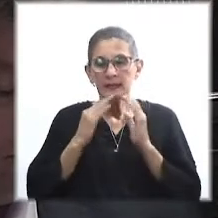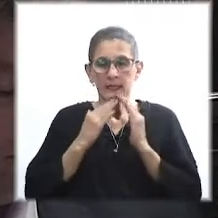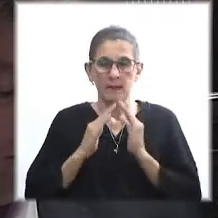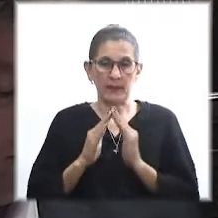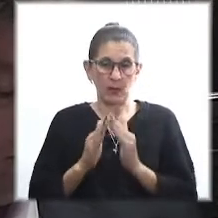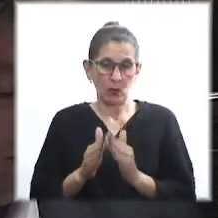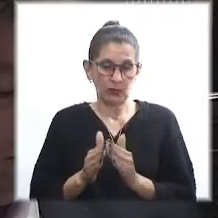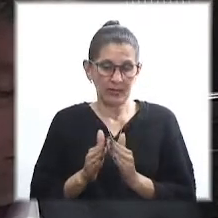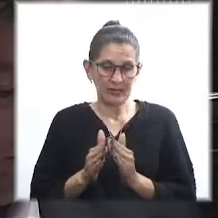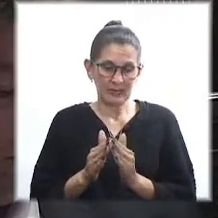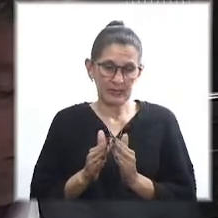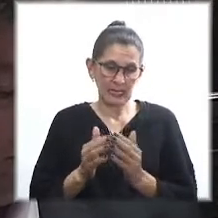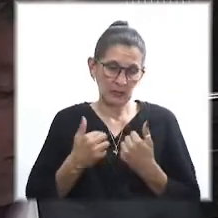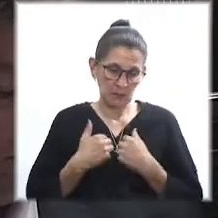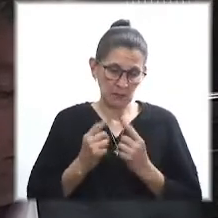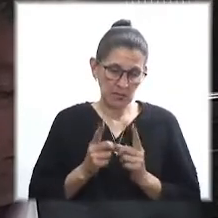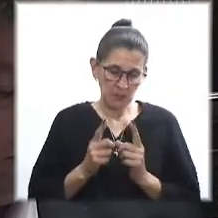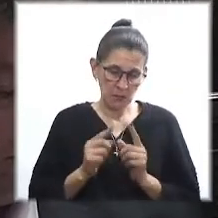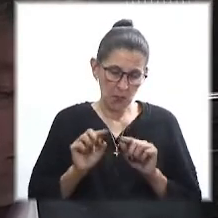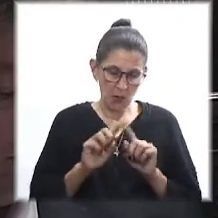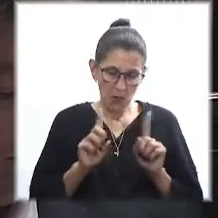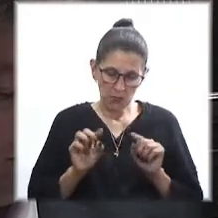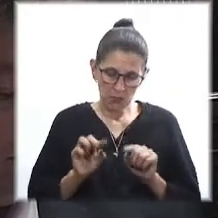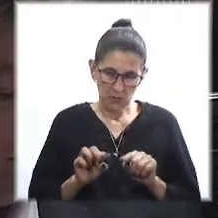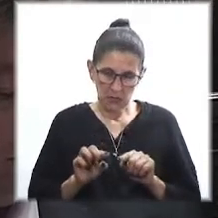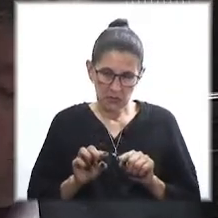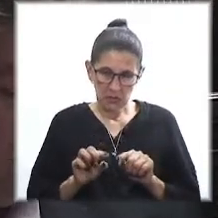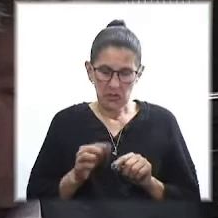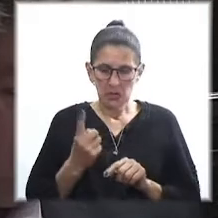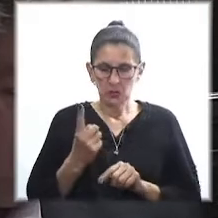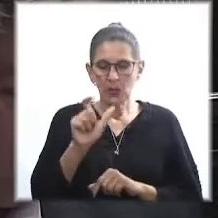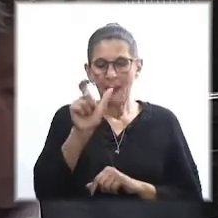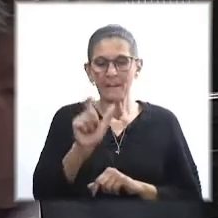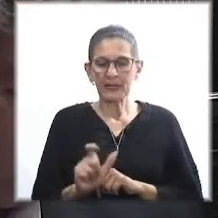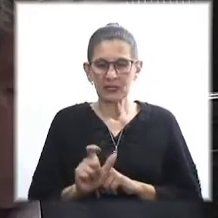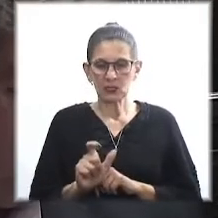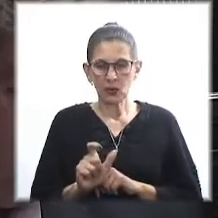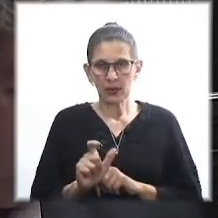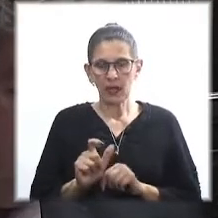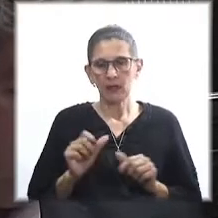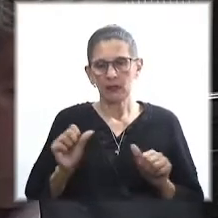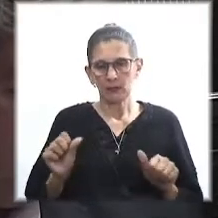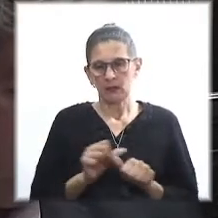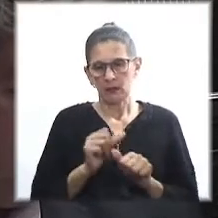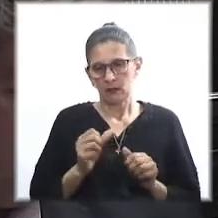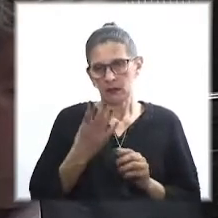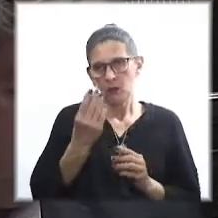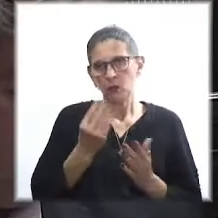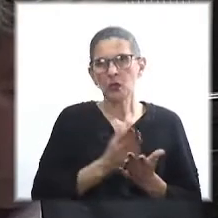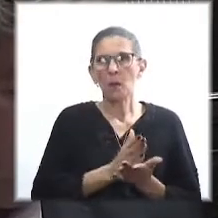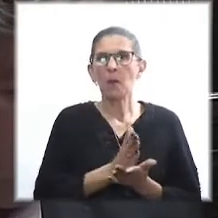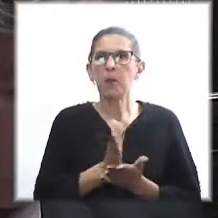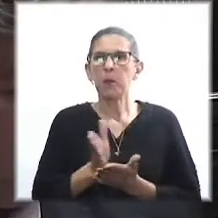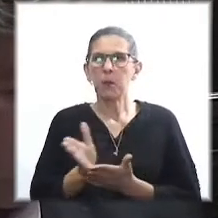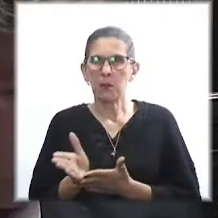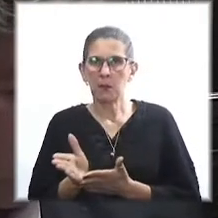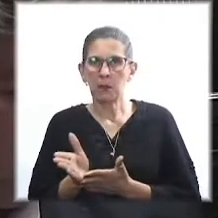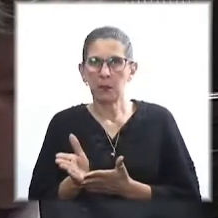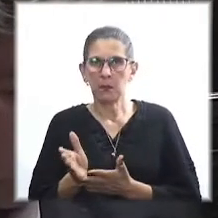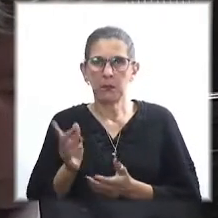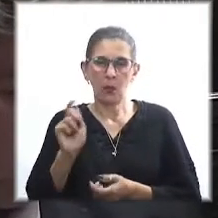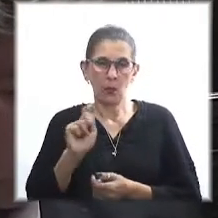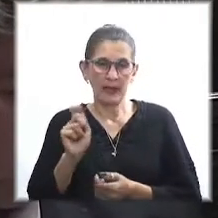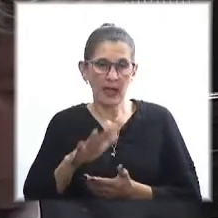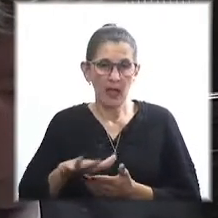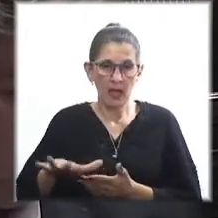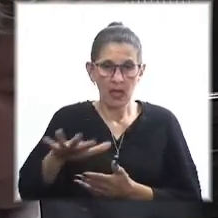preguntarse él mismo, es una persona que ha pasado por la cosa pública, que ha pasado por la